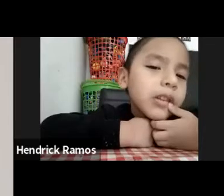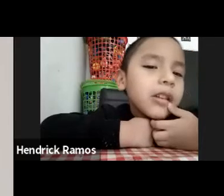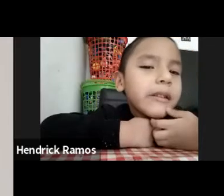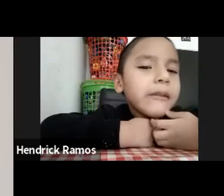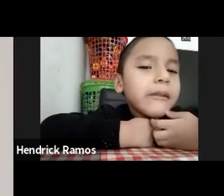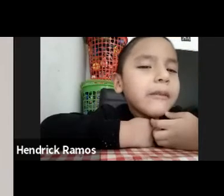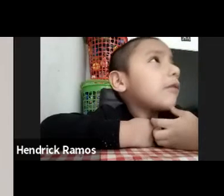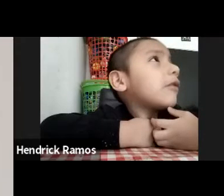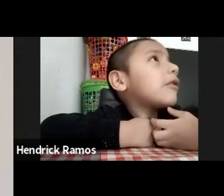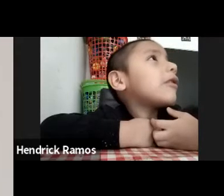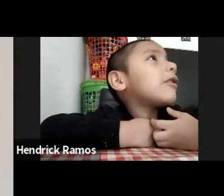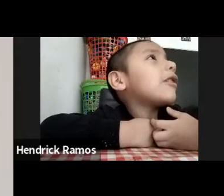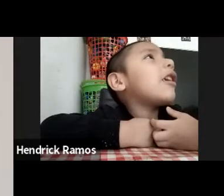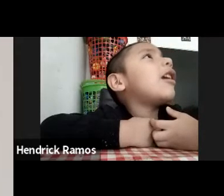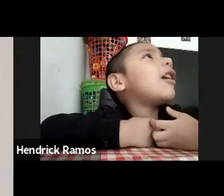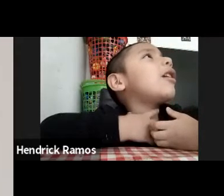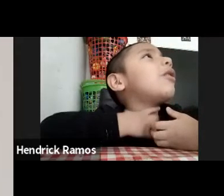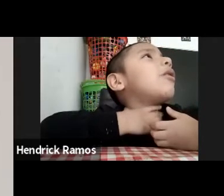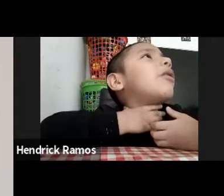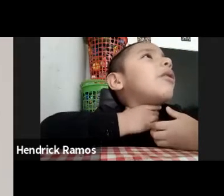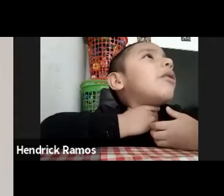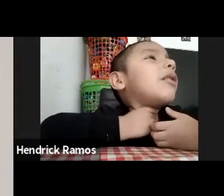Necesito papel.